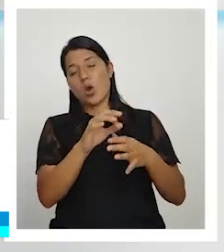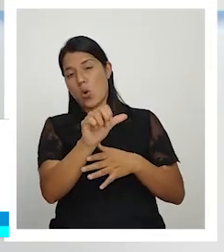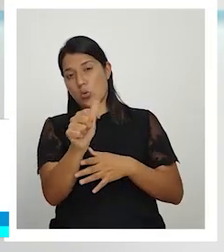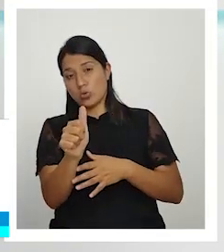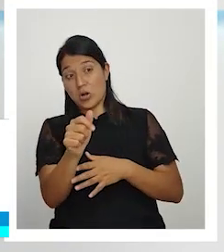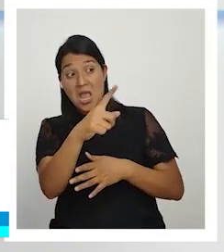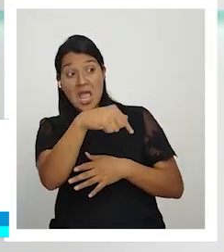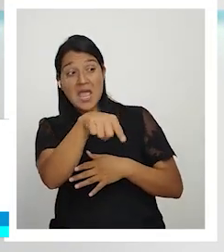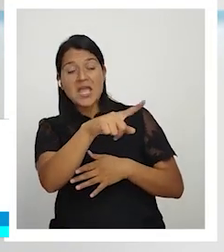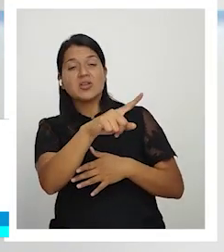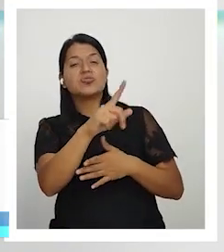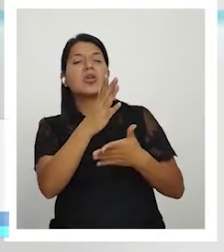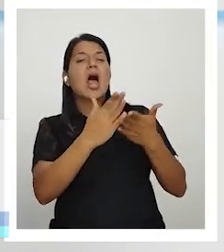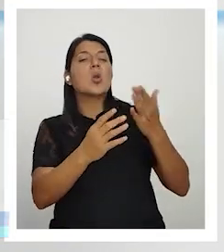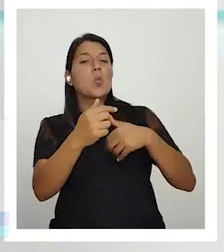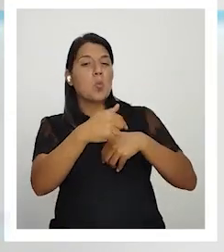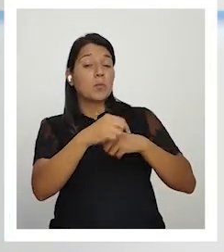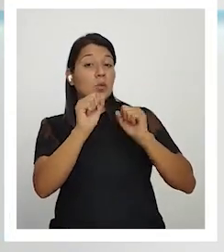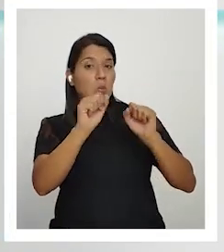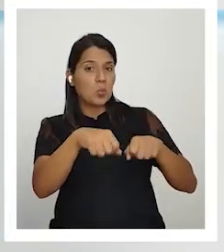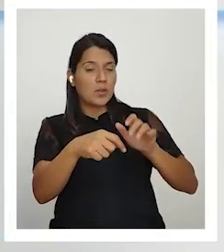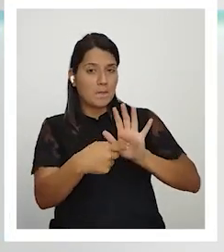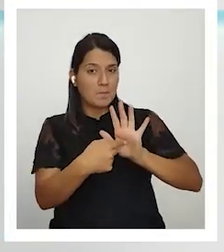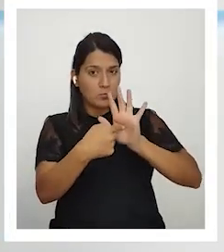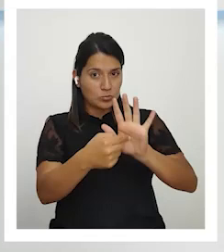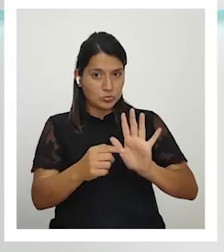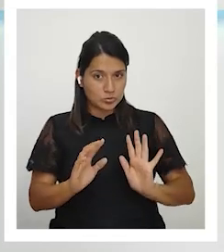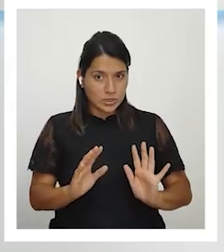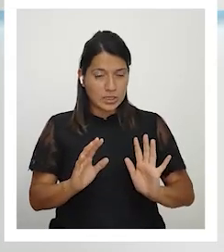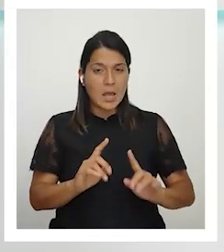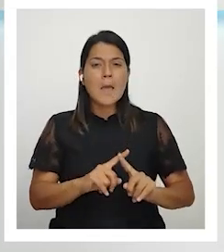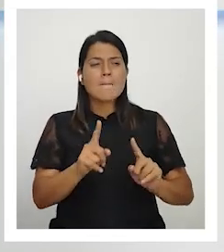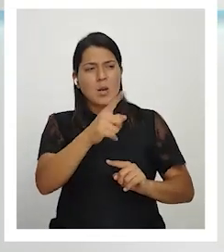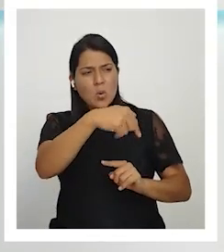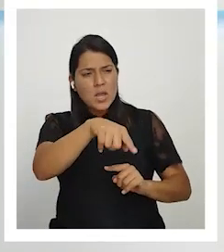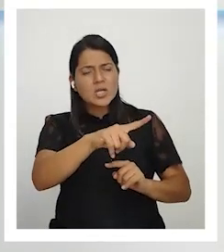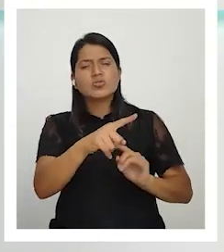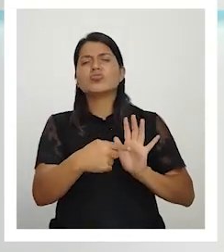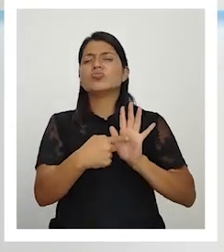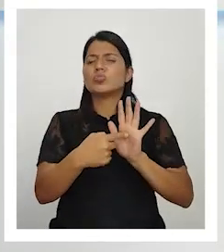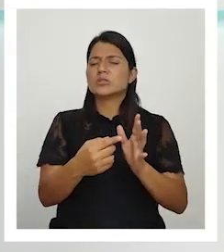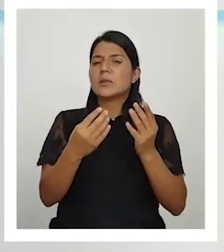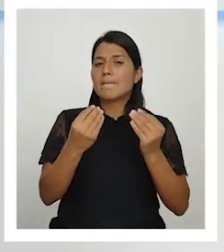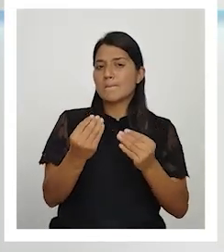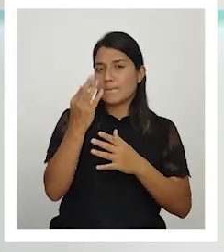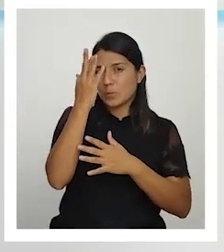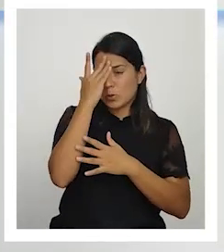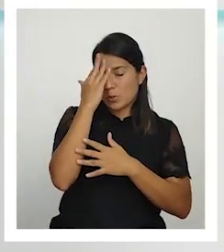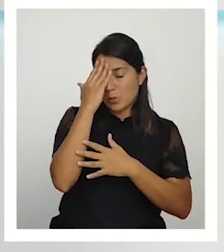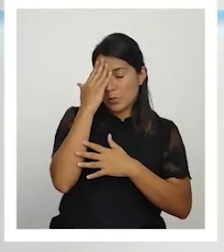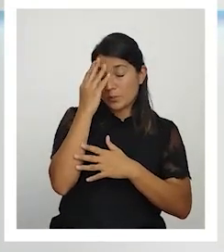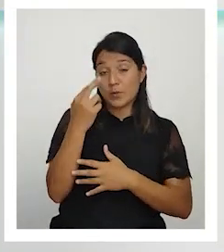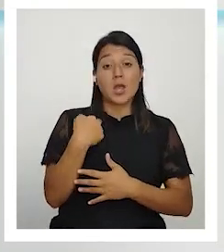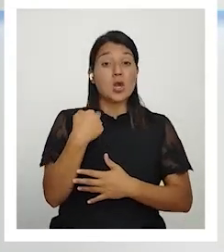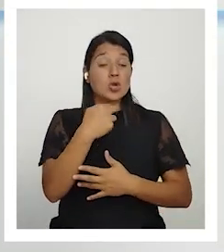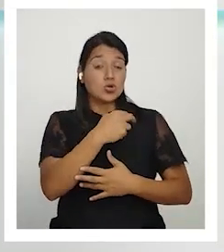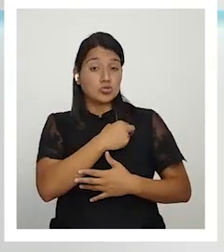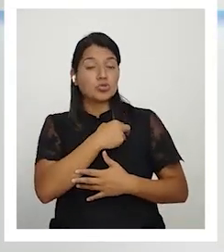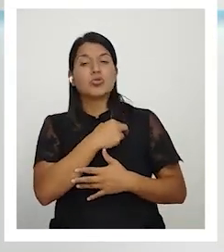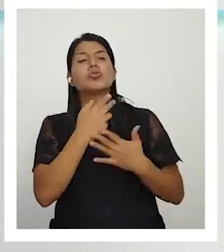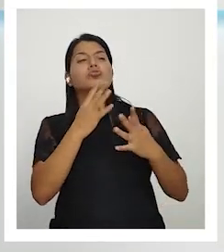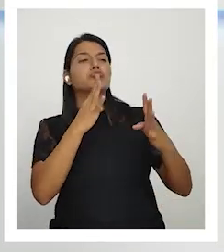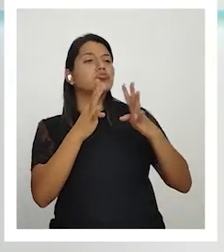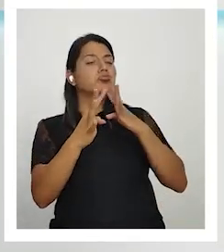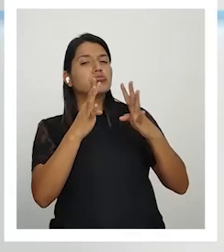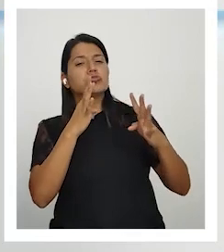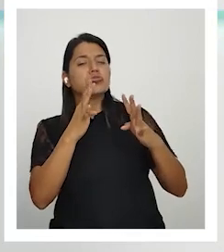podrán hacer ver, pues ellos se han mostrado muy preocupados. Nosotros pues hemos estado hablando de